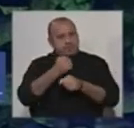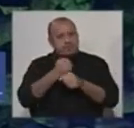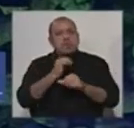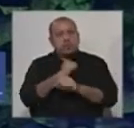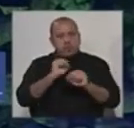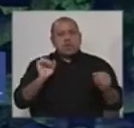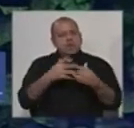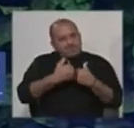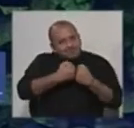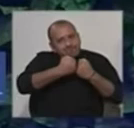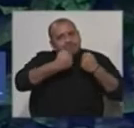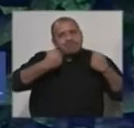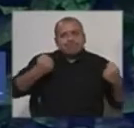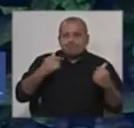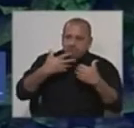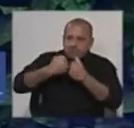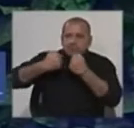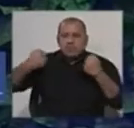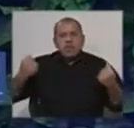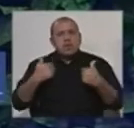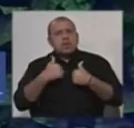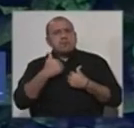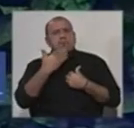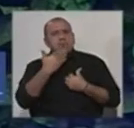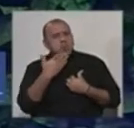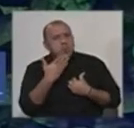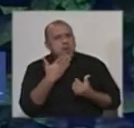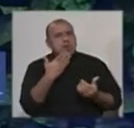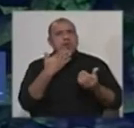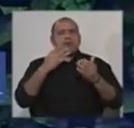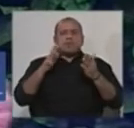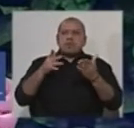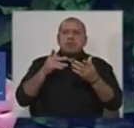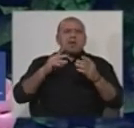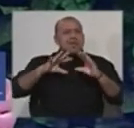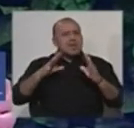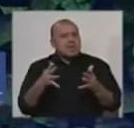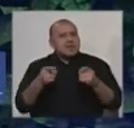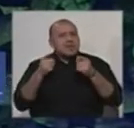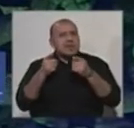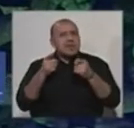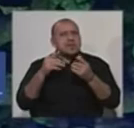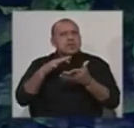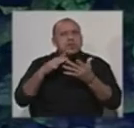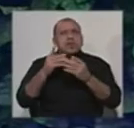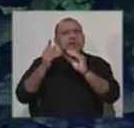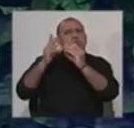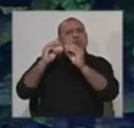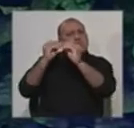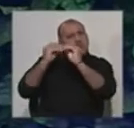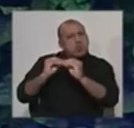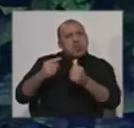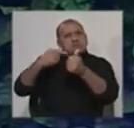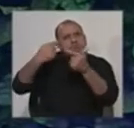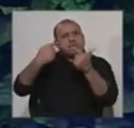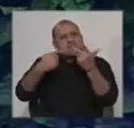y a mí me surge la pregunta de si estamos frente a la suma de casos oa una tendencia si estos son